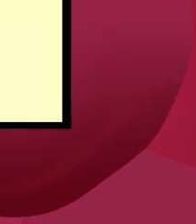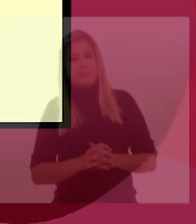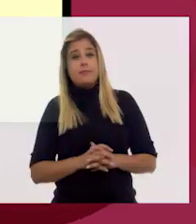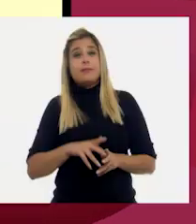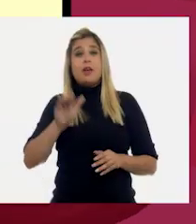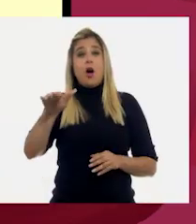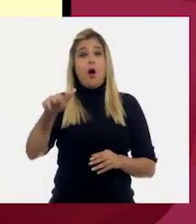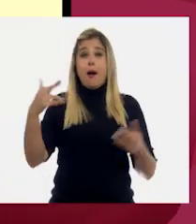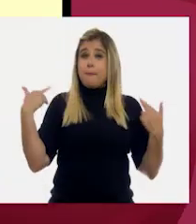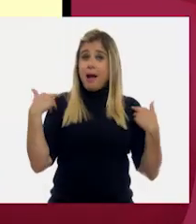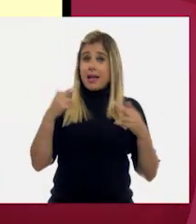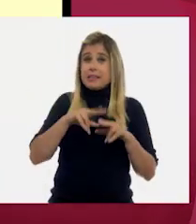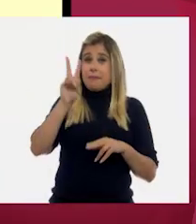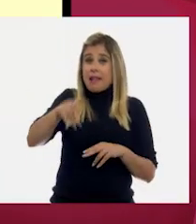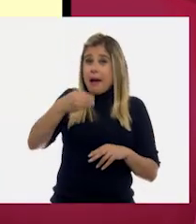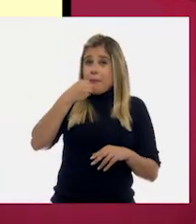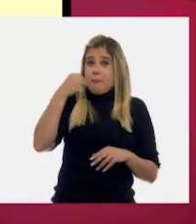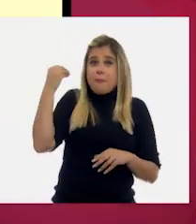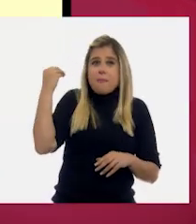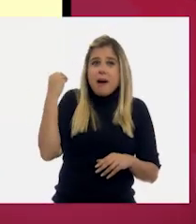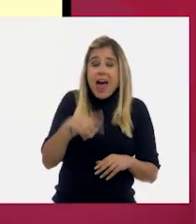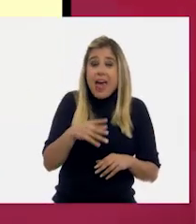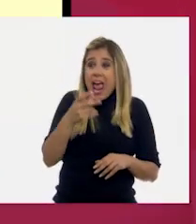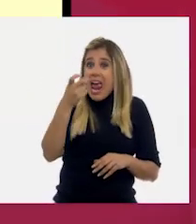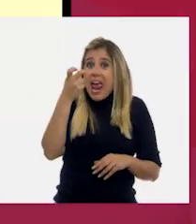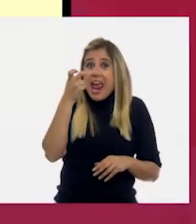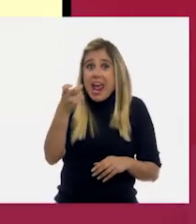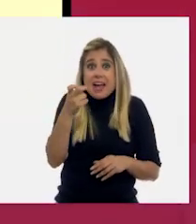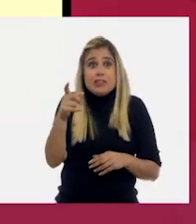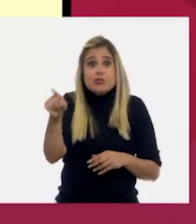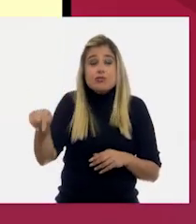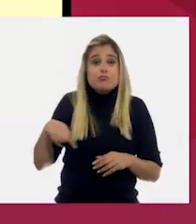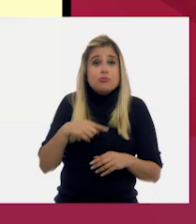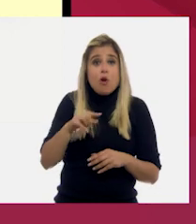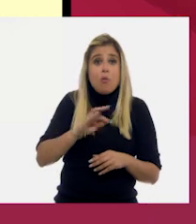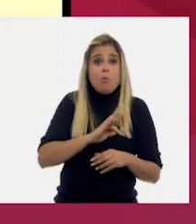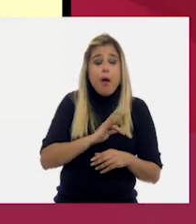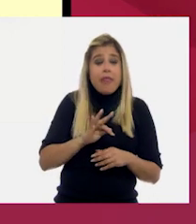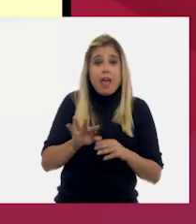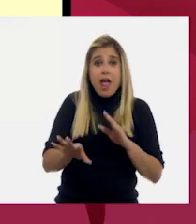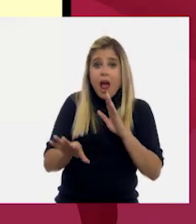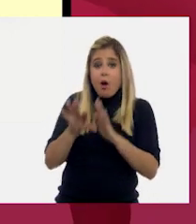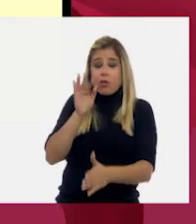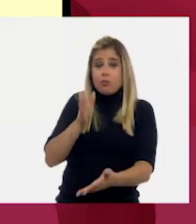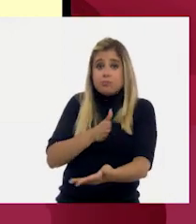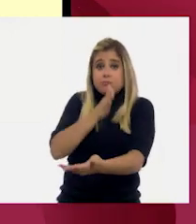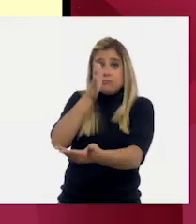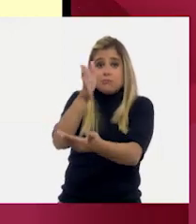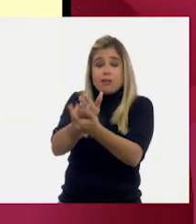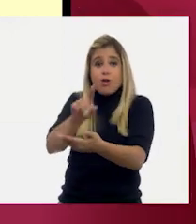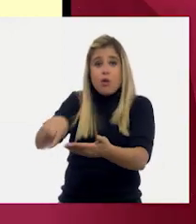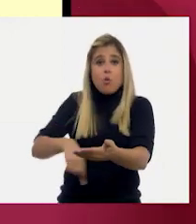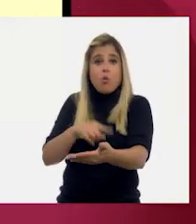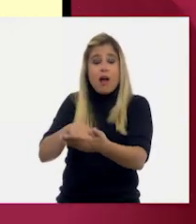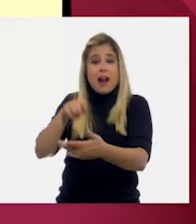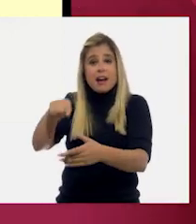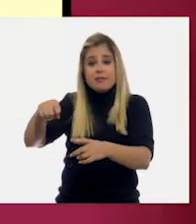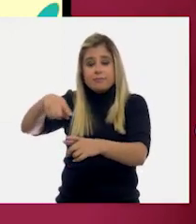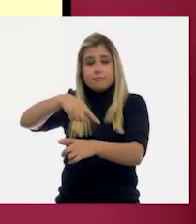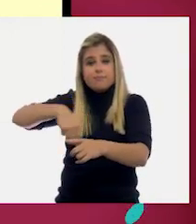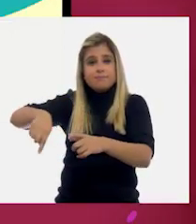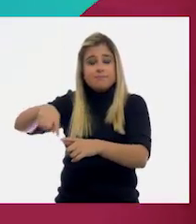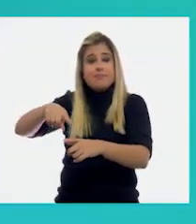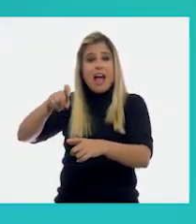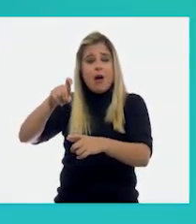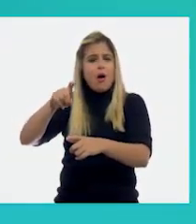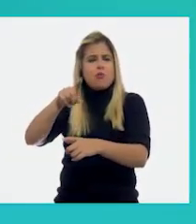Oiga, maestra, está padrísimo. Entonces, de esa manera podemos encontrar cómo ubicarnos en un lugar que, por ejemplo,